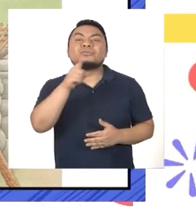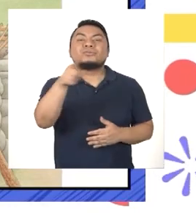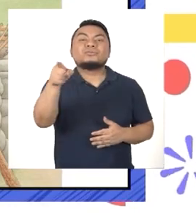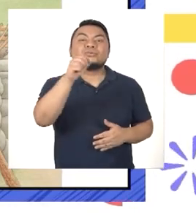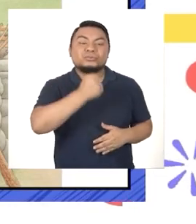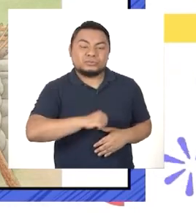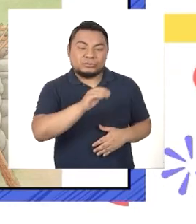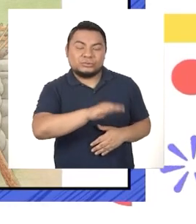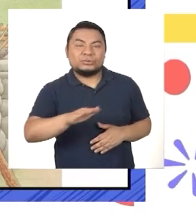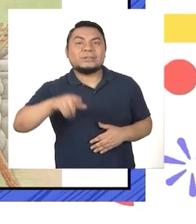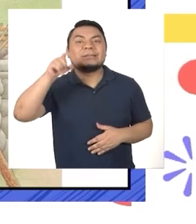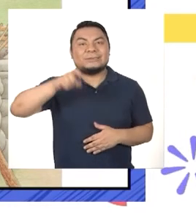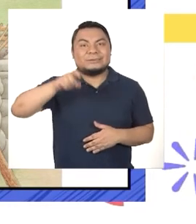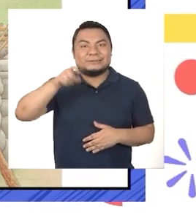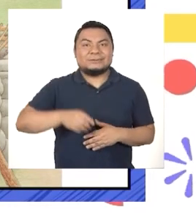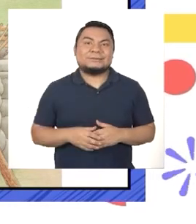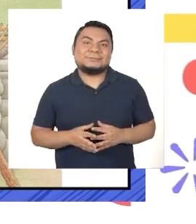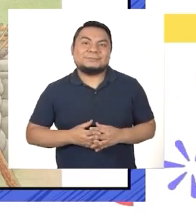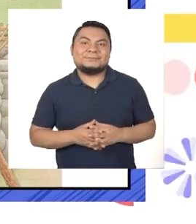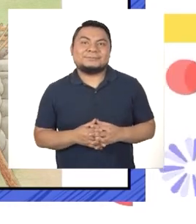sus niñas y niños necesitan.